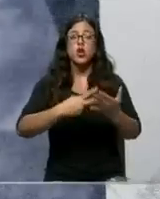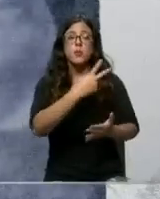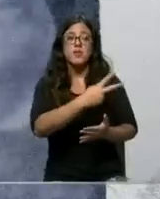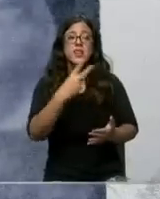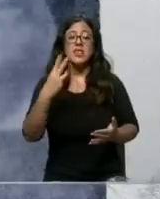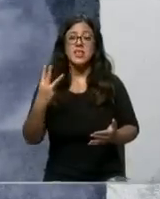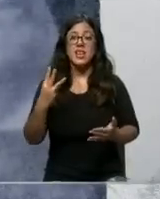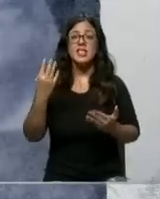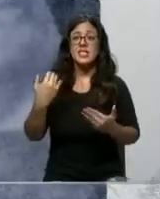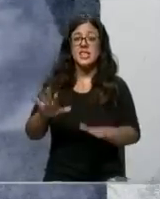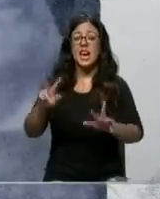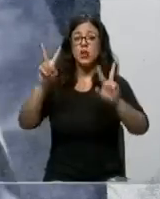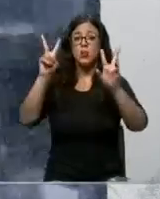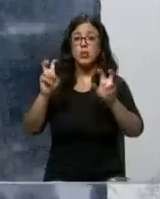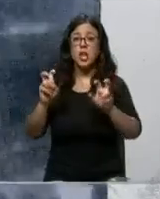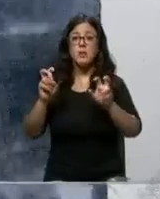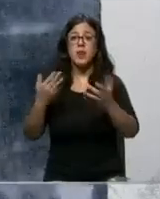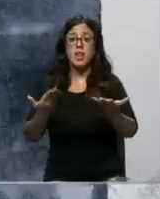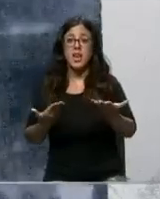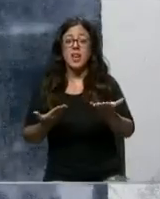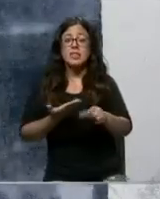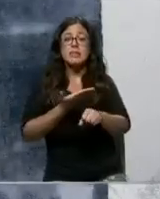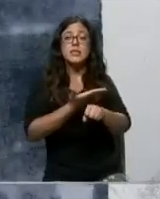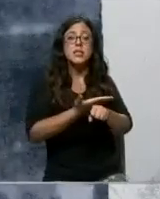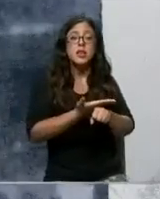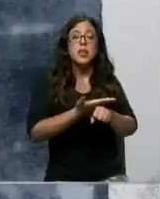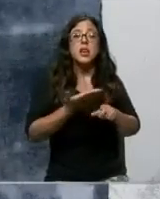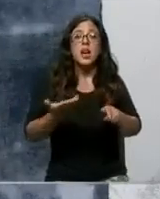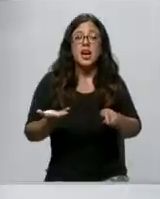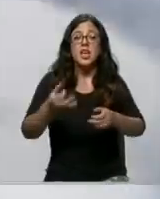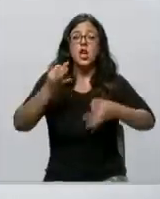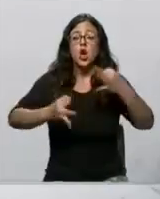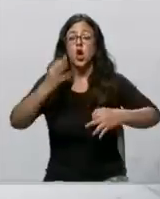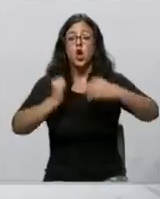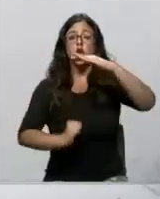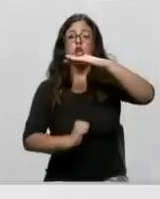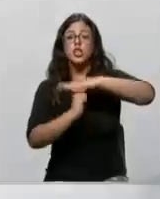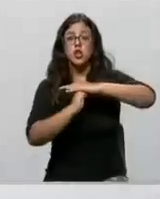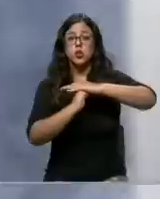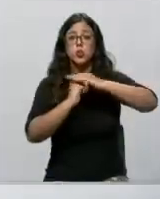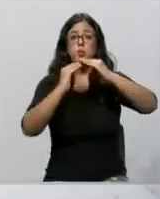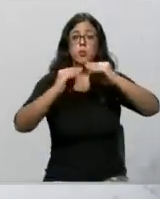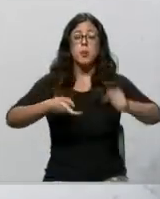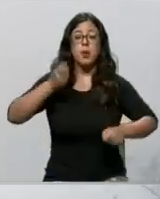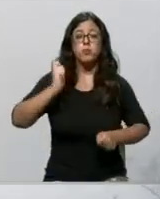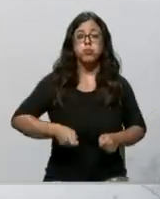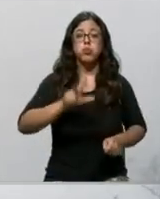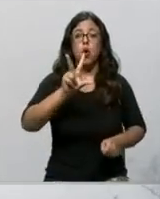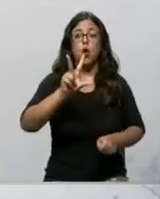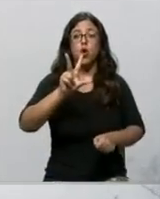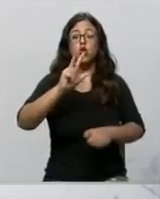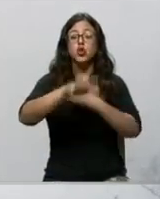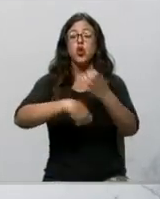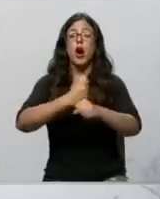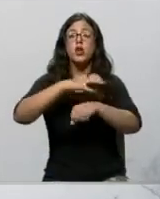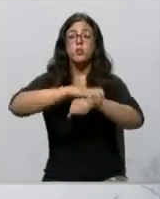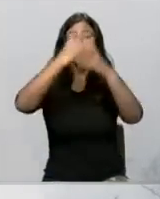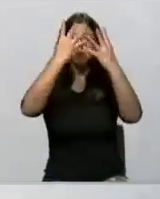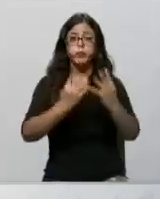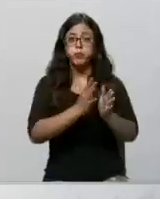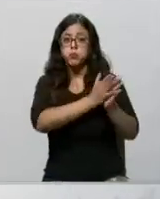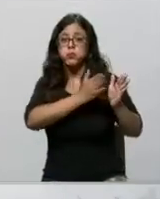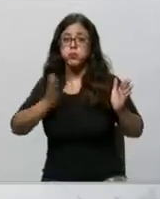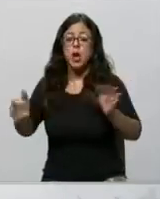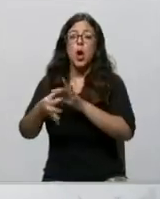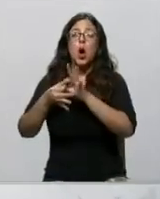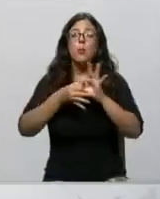embargo, tras un recurso de casación, la Corte Suprema dictaminó 8 años de cárcel efectiva. Esto tras cambiar, gracias